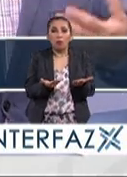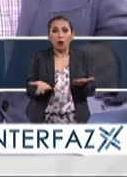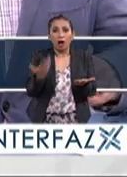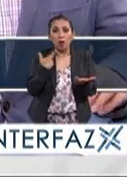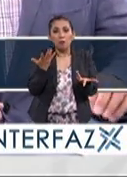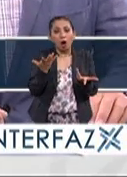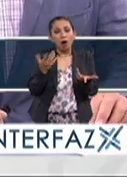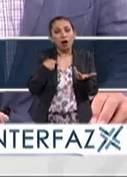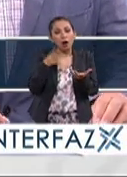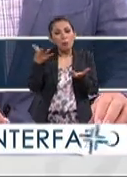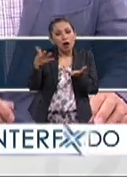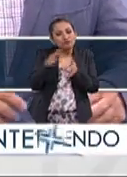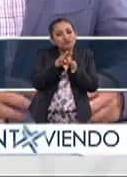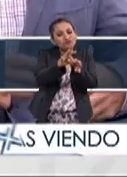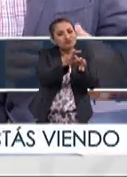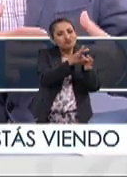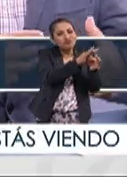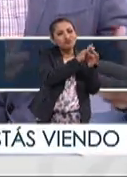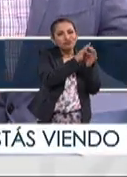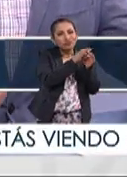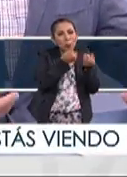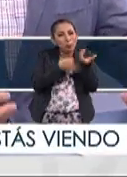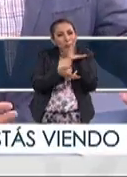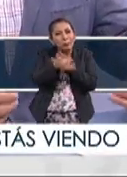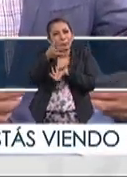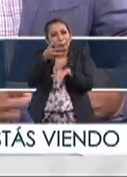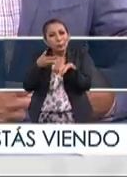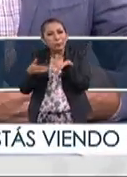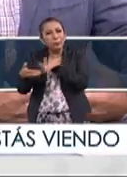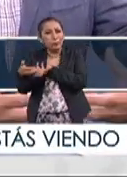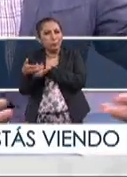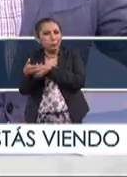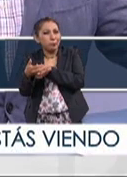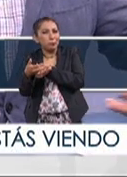una actitud de compartir, ¿no? En ese